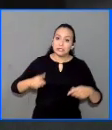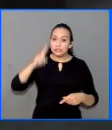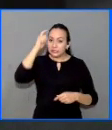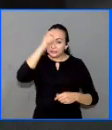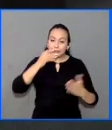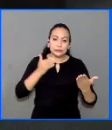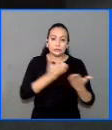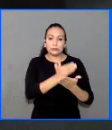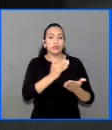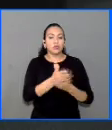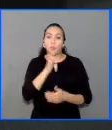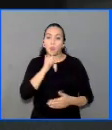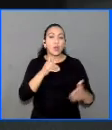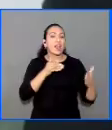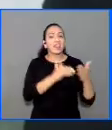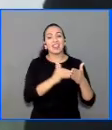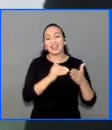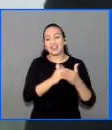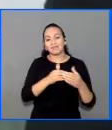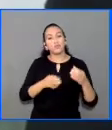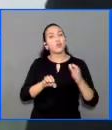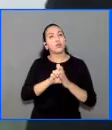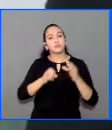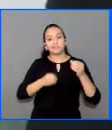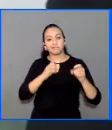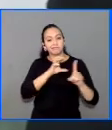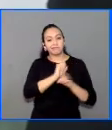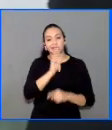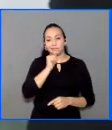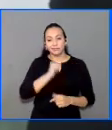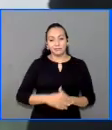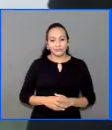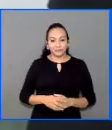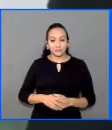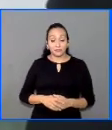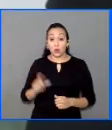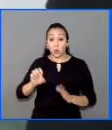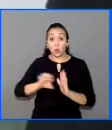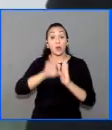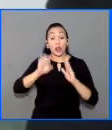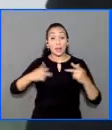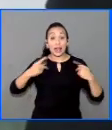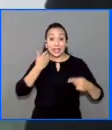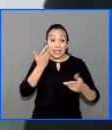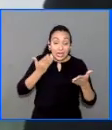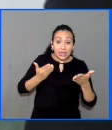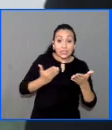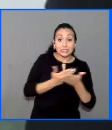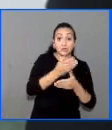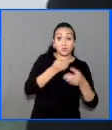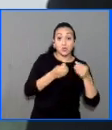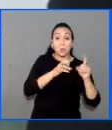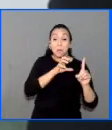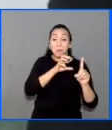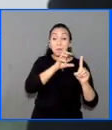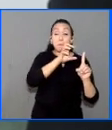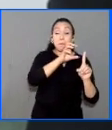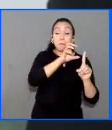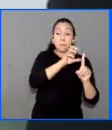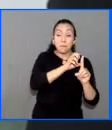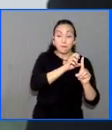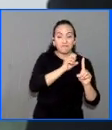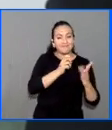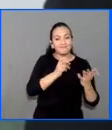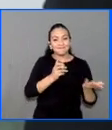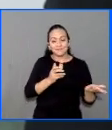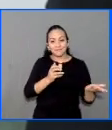a una justicia oportuna. Y cuando la persona quiere acceder a la justicia, se enfrenta en un sistema paralelo de